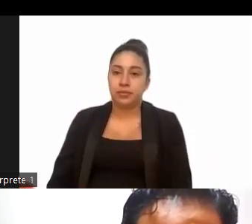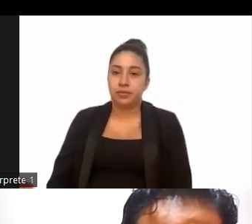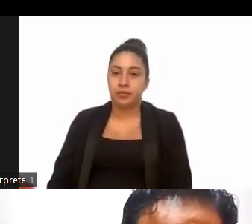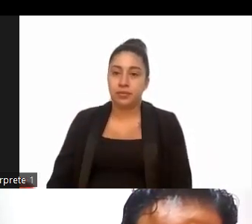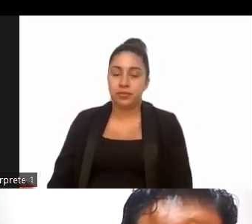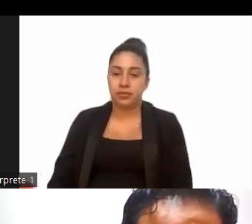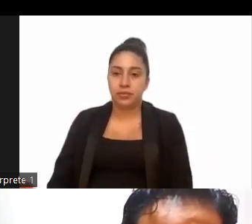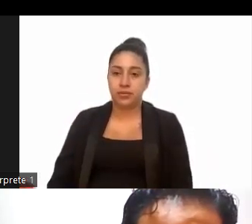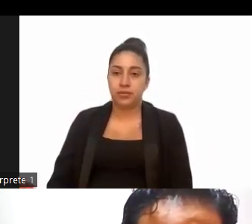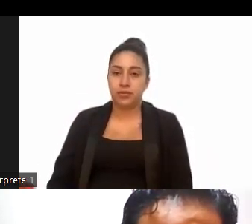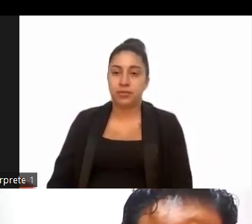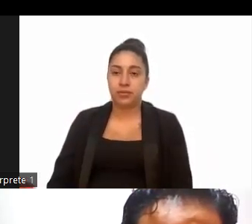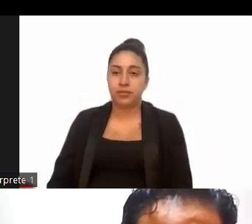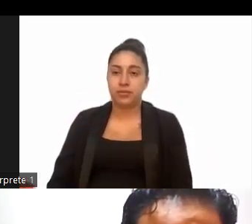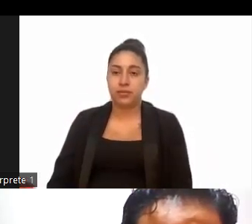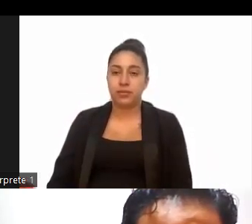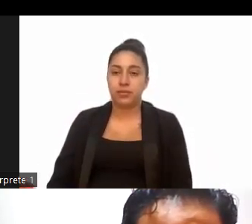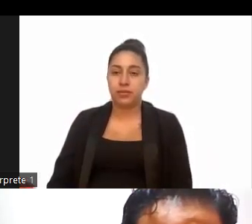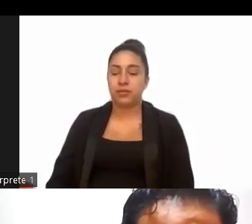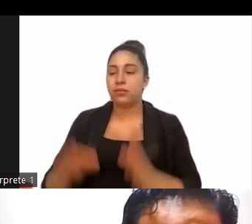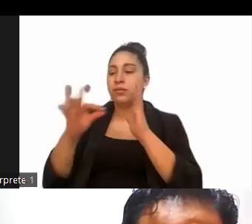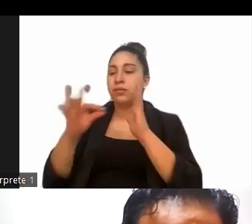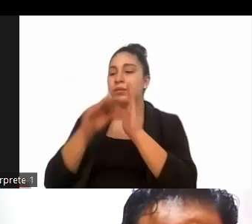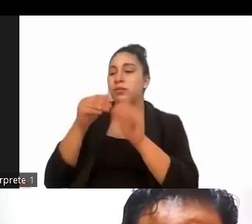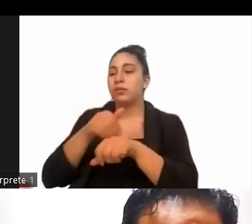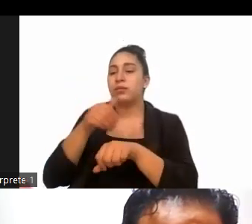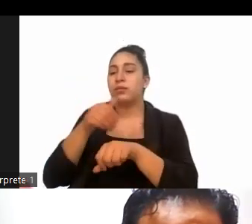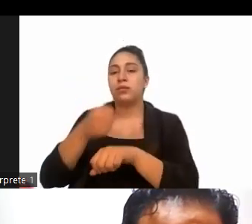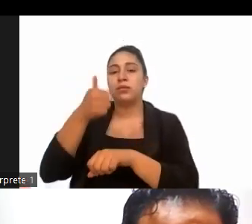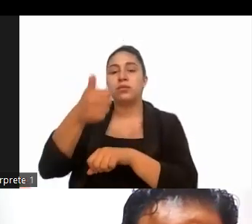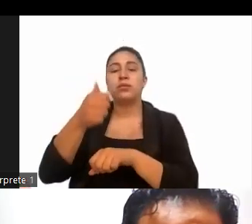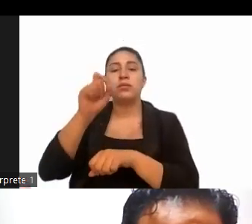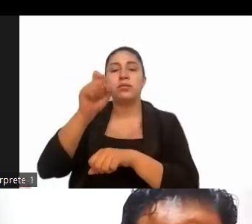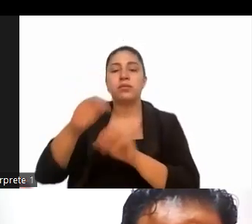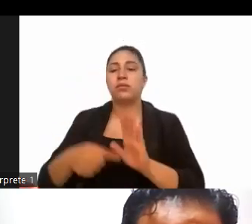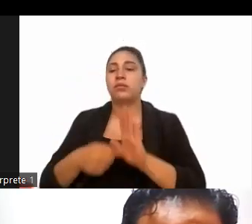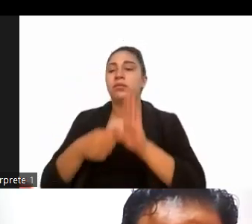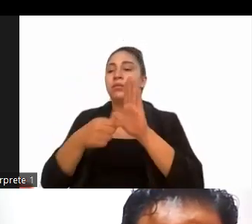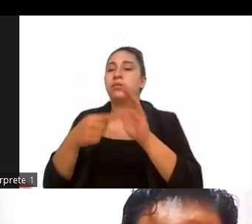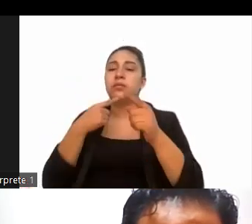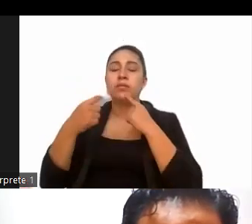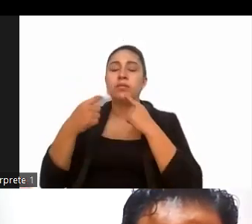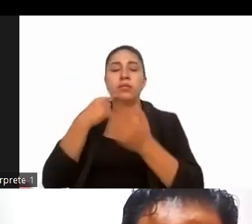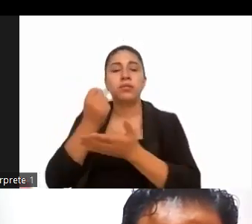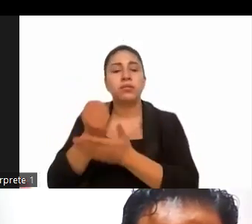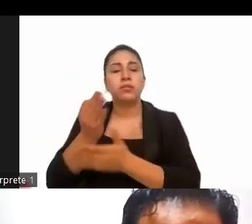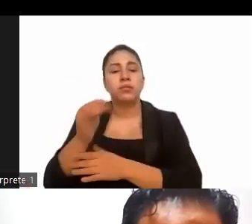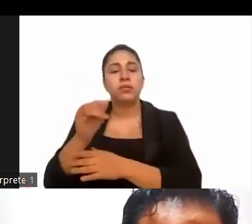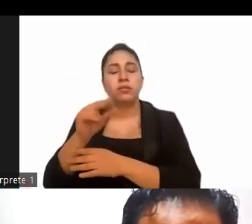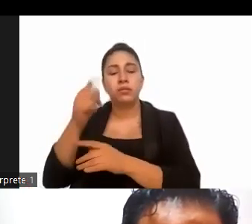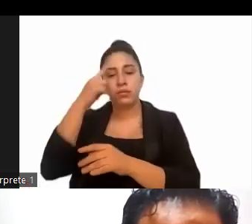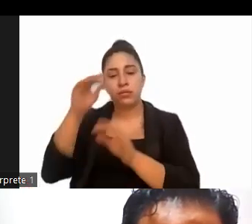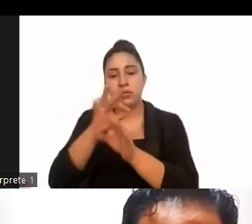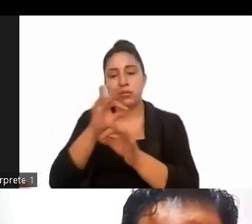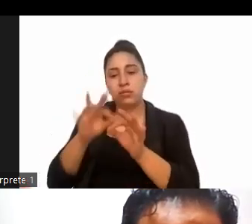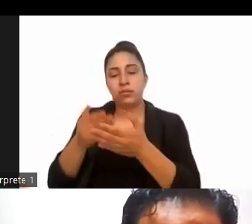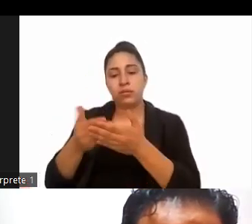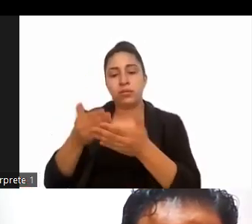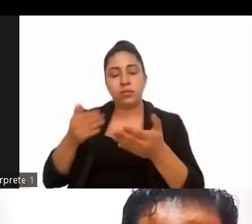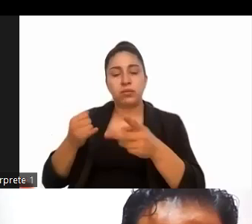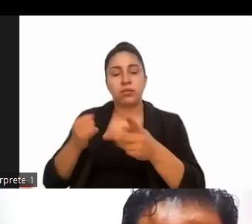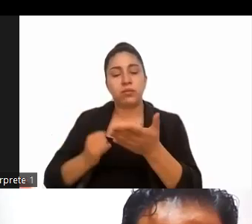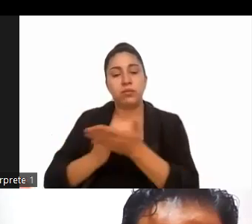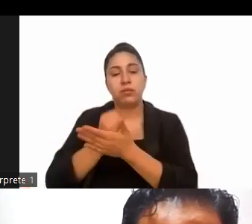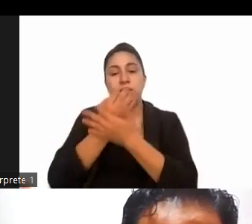El siguiente punto del día es el punto número 6 y es la presentación y en su caso aprobación al cumplimiento de la resolución del recurso de revisión